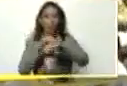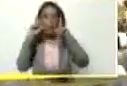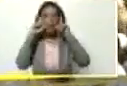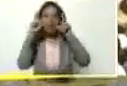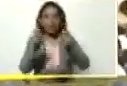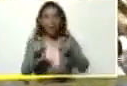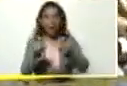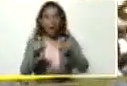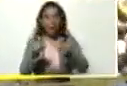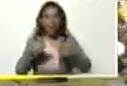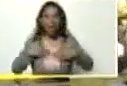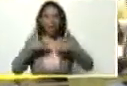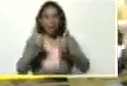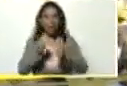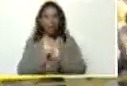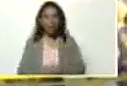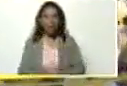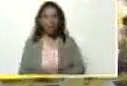de la salud.